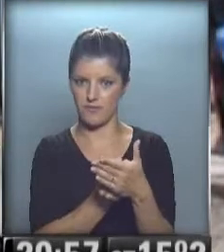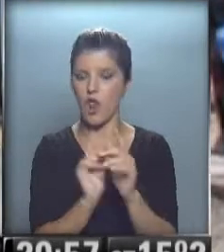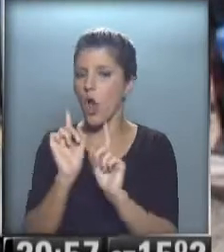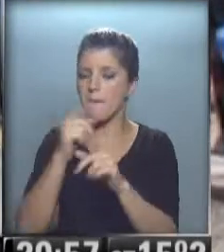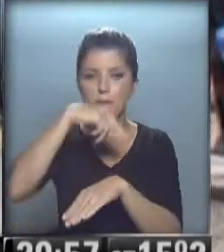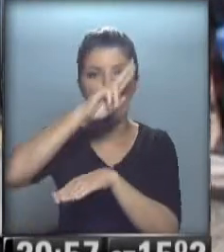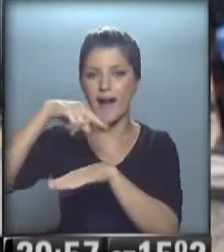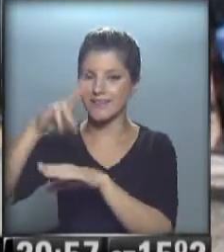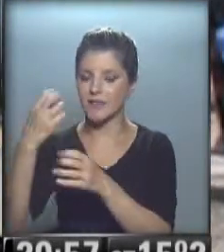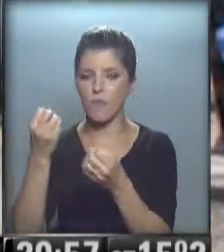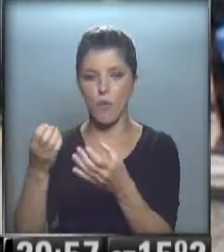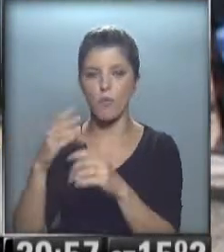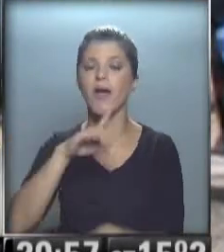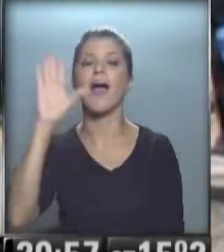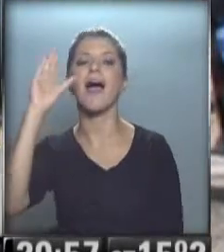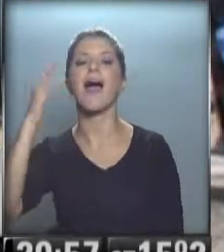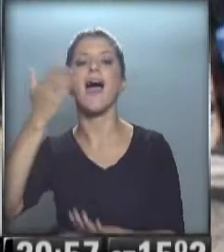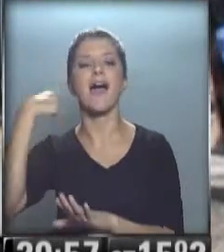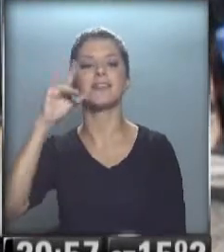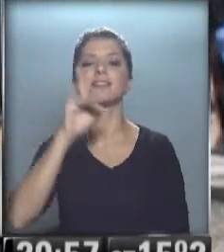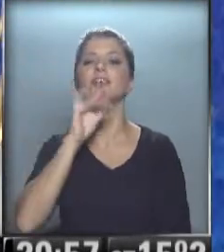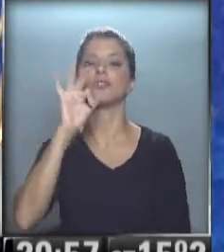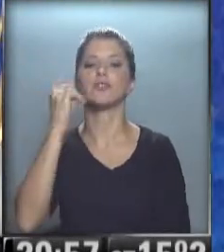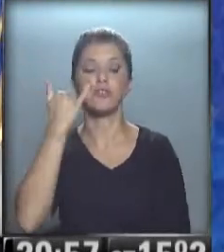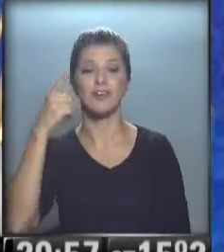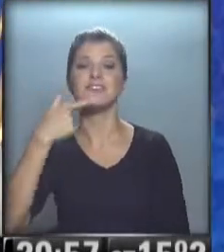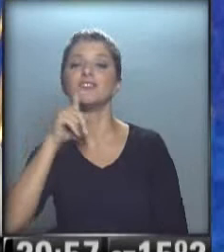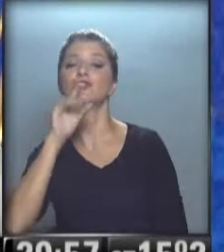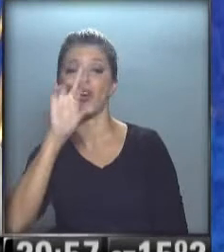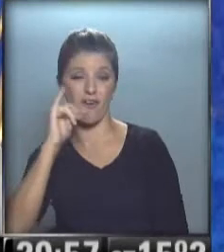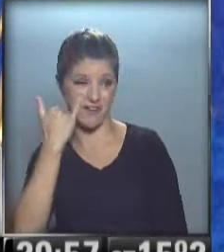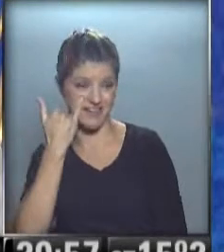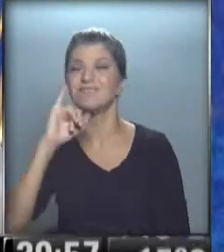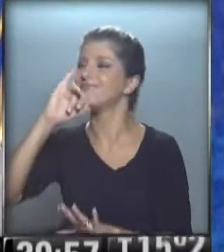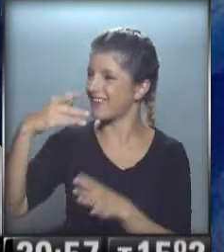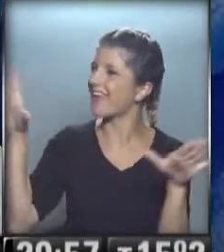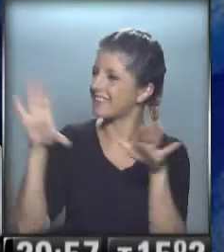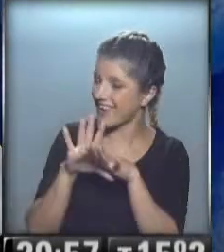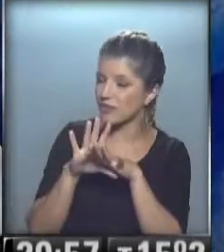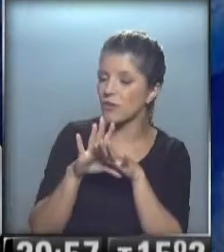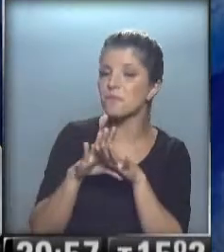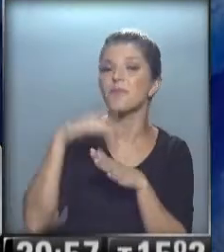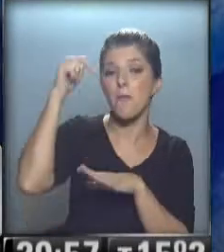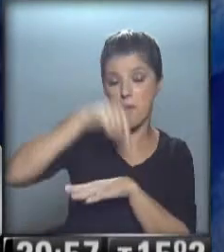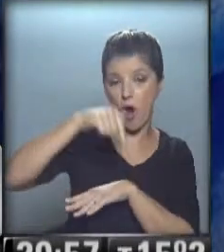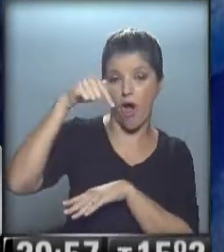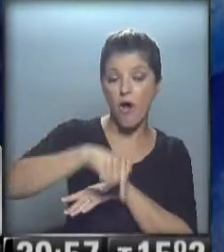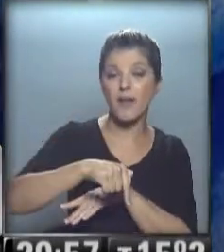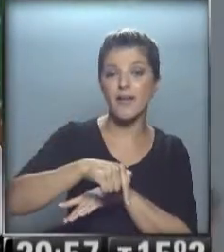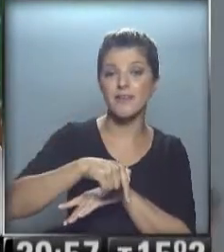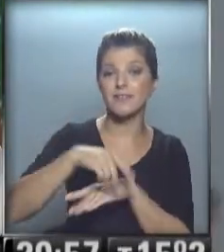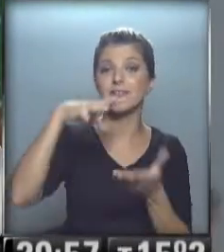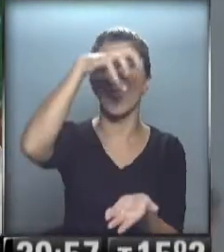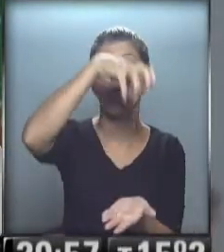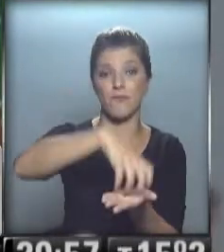El graffiti era el de Toy Story, el anterior. Exactamente. Street Art Río se llama la oficina